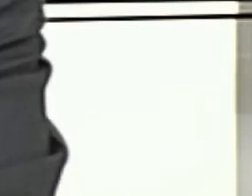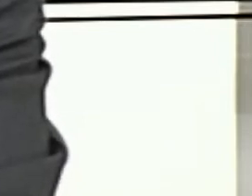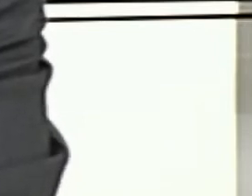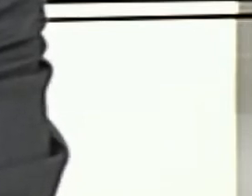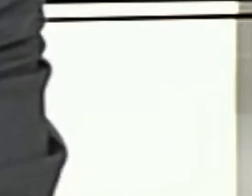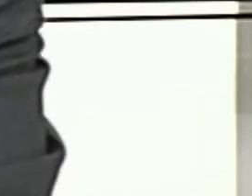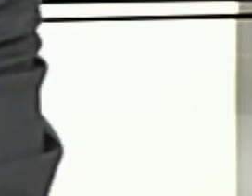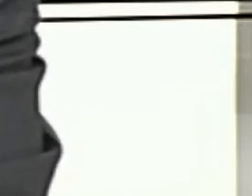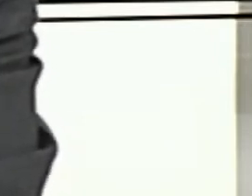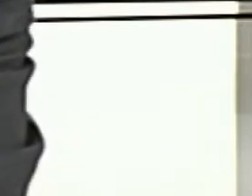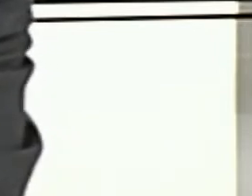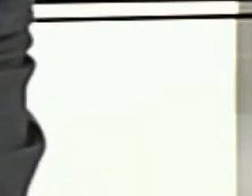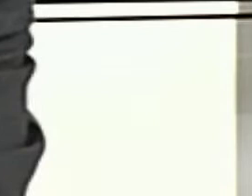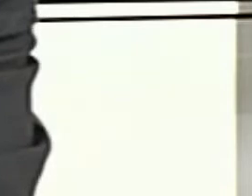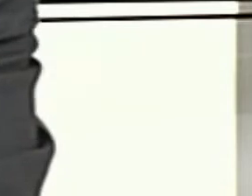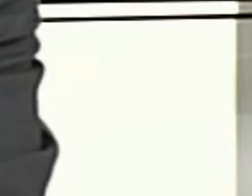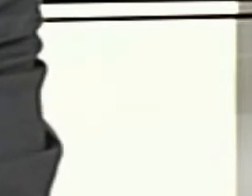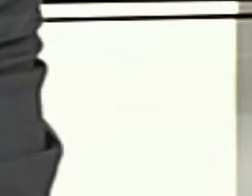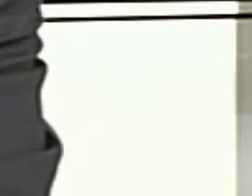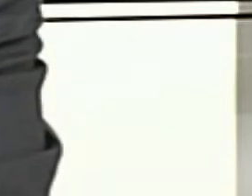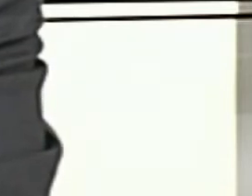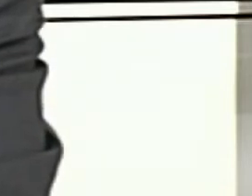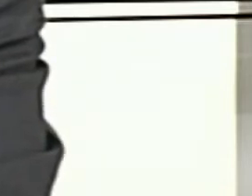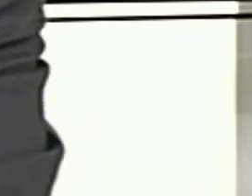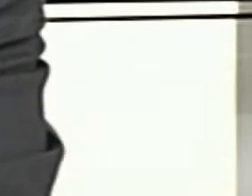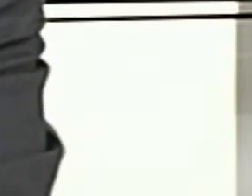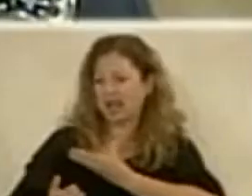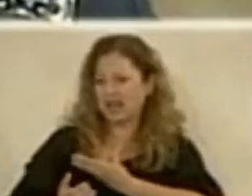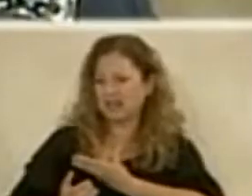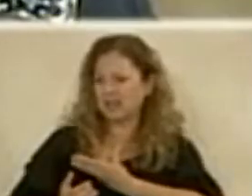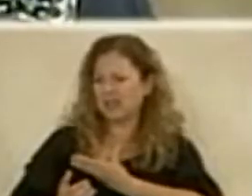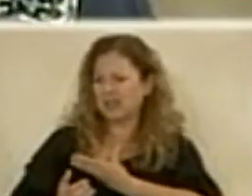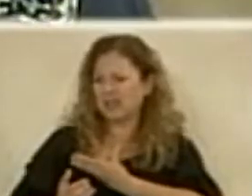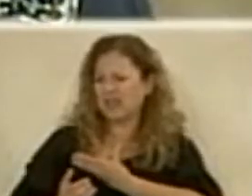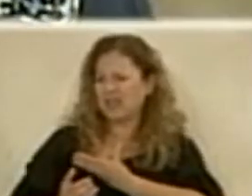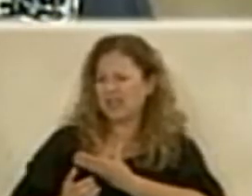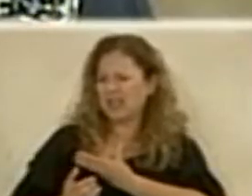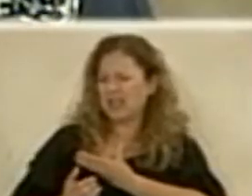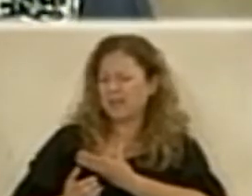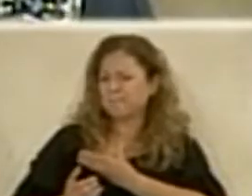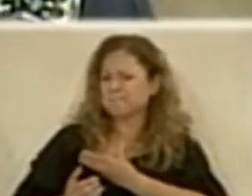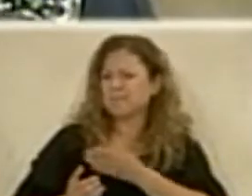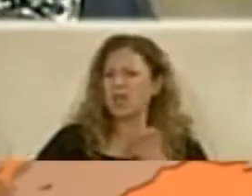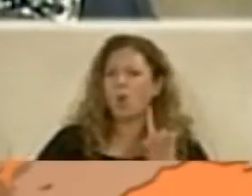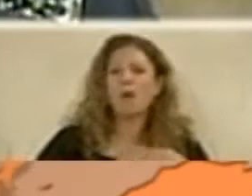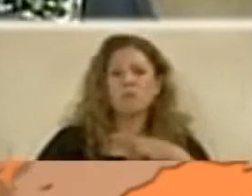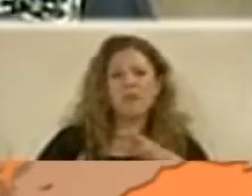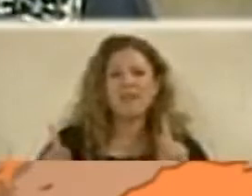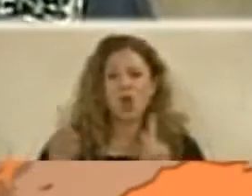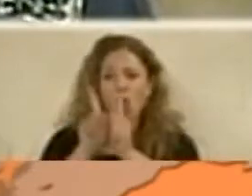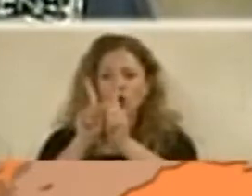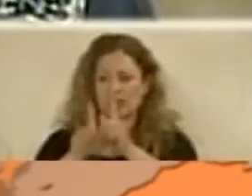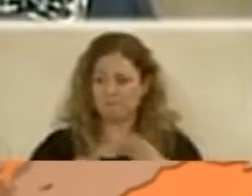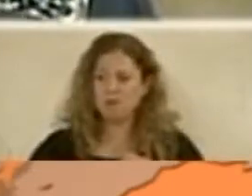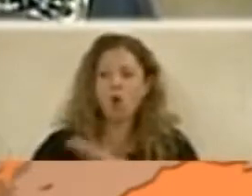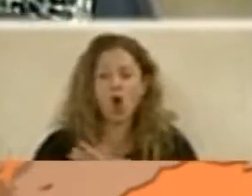decisión que ha lamentado profundamente la concejala Pilar Ortega. No nos tiembla la mano para levantarla en contra del Gobierno